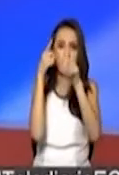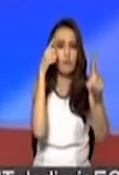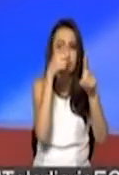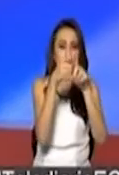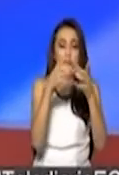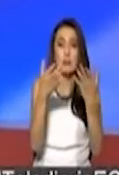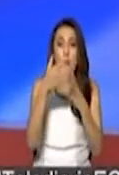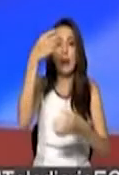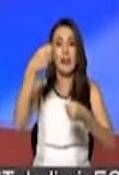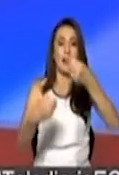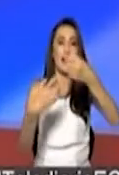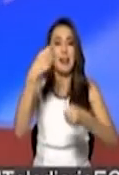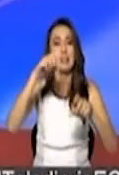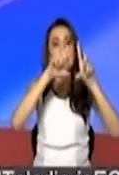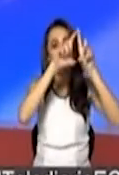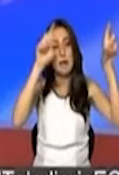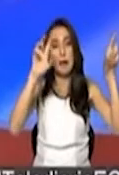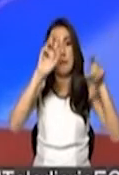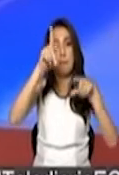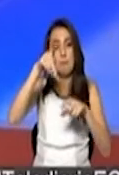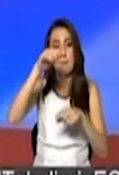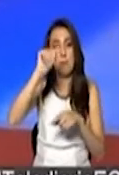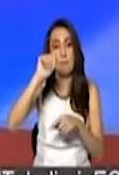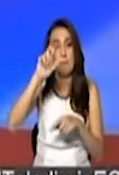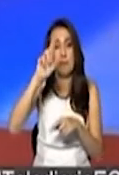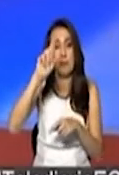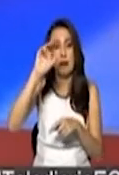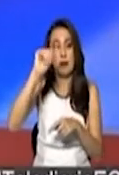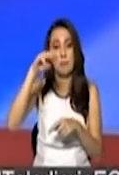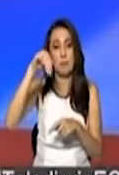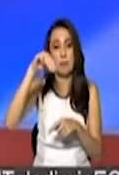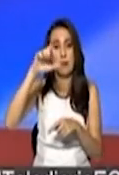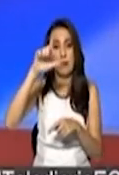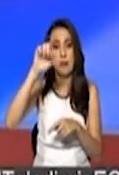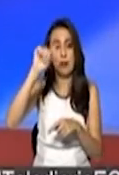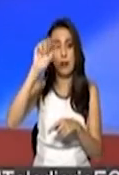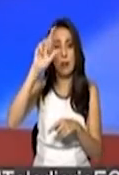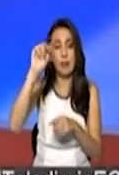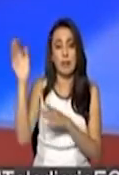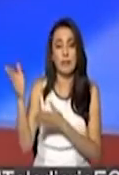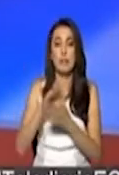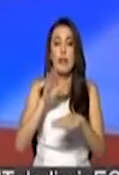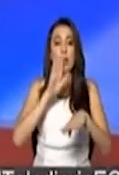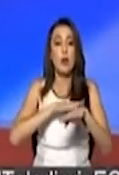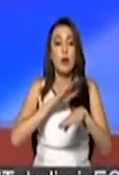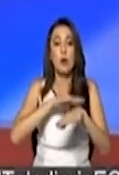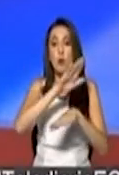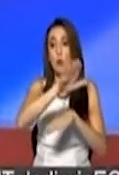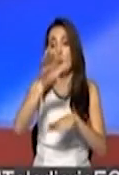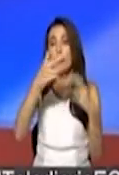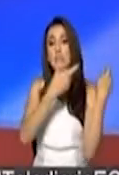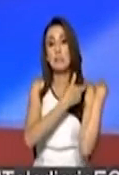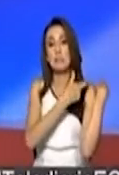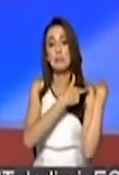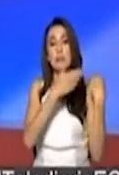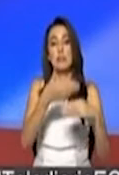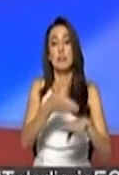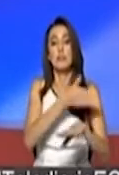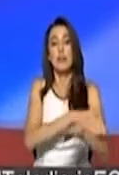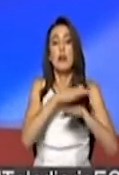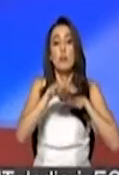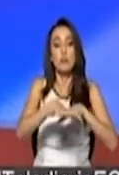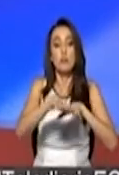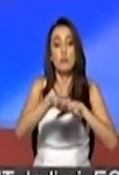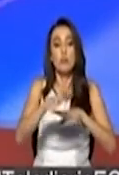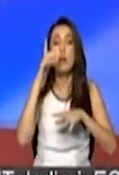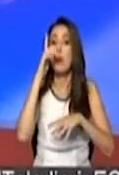fue saqueada. El secretario particular de la presidencia, Juan Sebastián Roldán, responsabilizó a los líderes políticos de las manifestaciones y